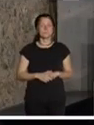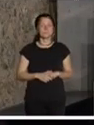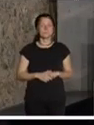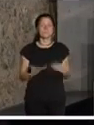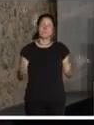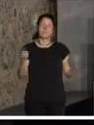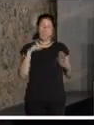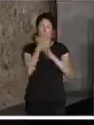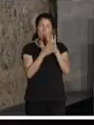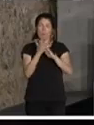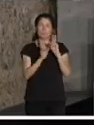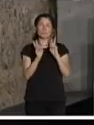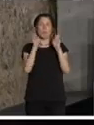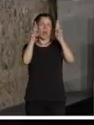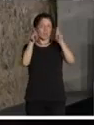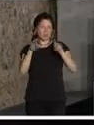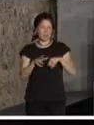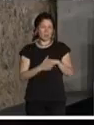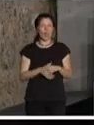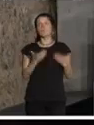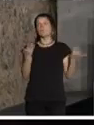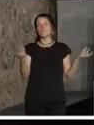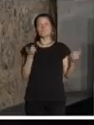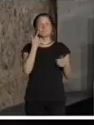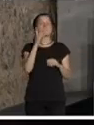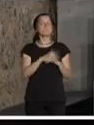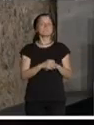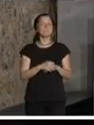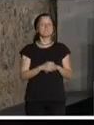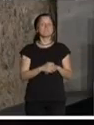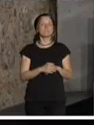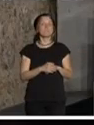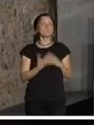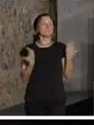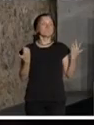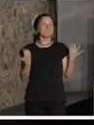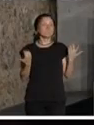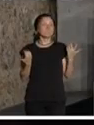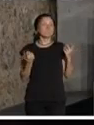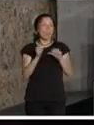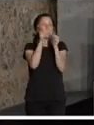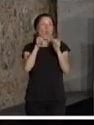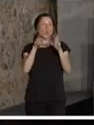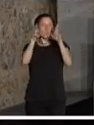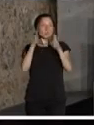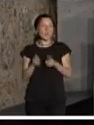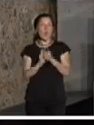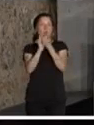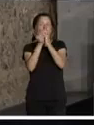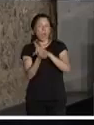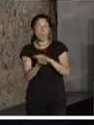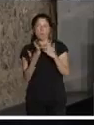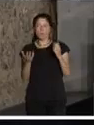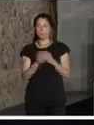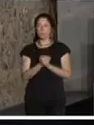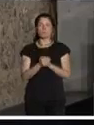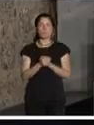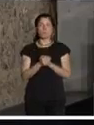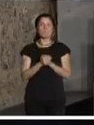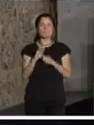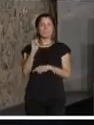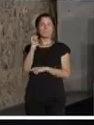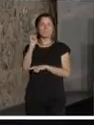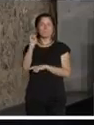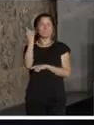os quiero hablar también de las residencias que precisamente ha sido uno de los el cambio del modelo de residencia ha sido uno de los grandes